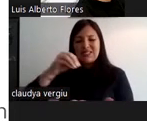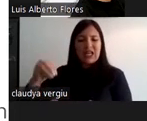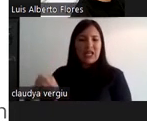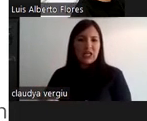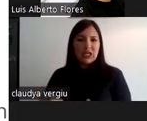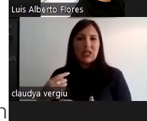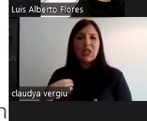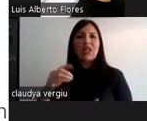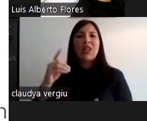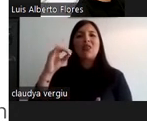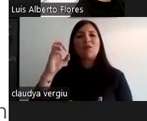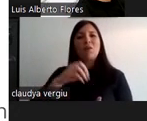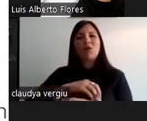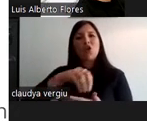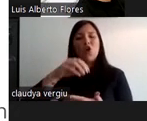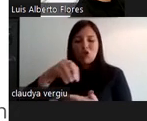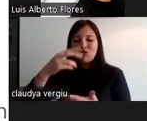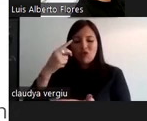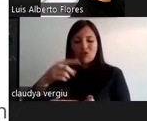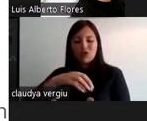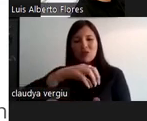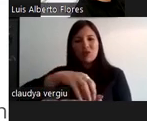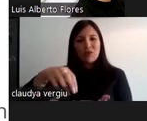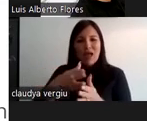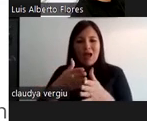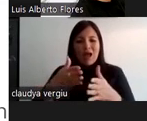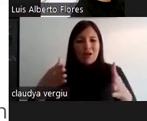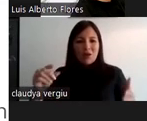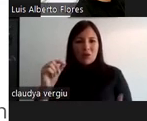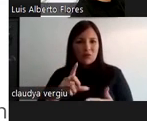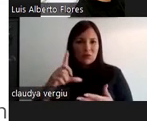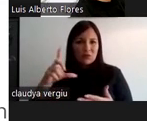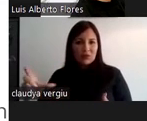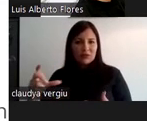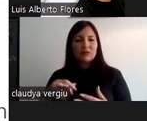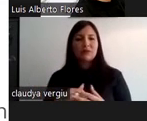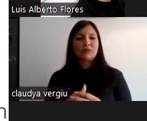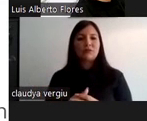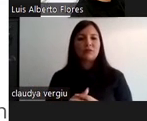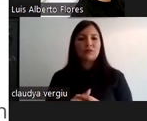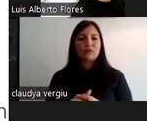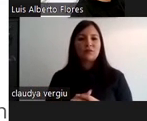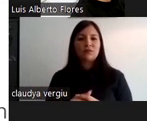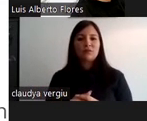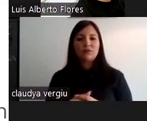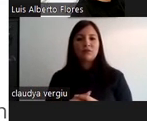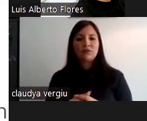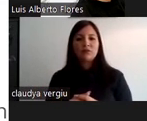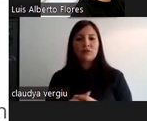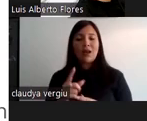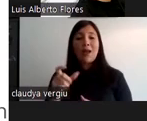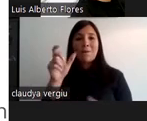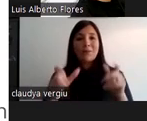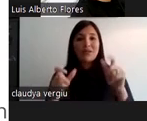su propio departamento conocer otros departamentos abrirse un poco más y en este caso todavía estamos en un momento en donde las personas quieren